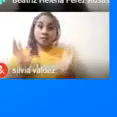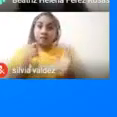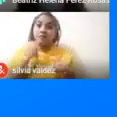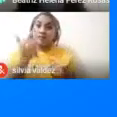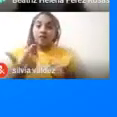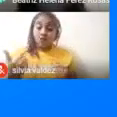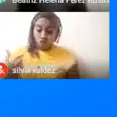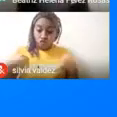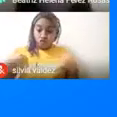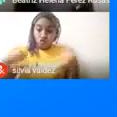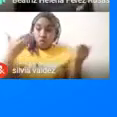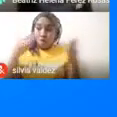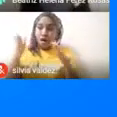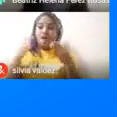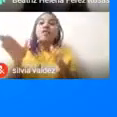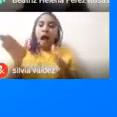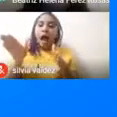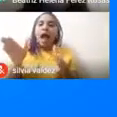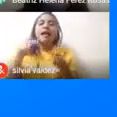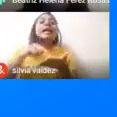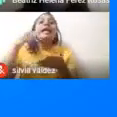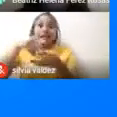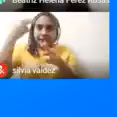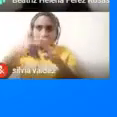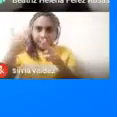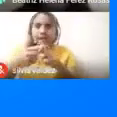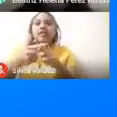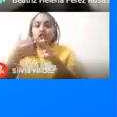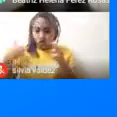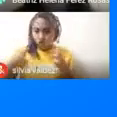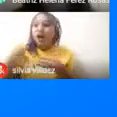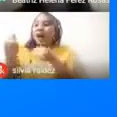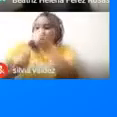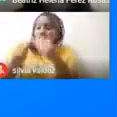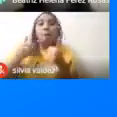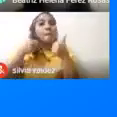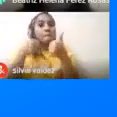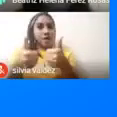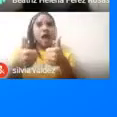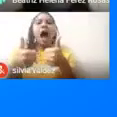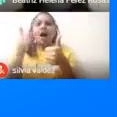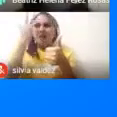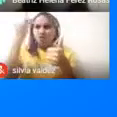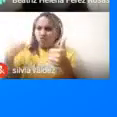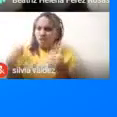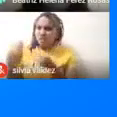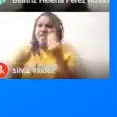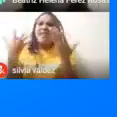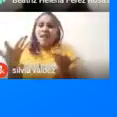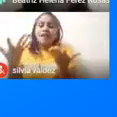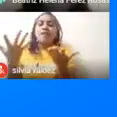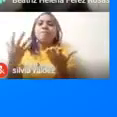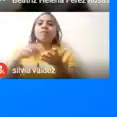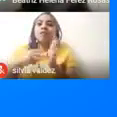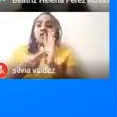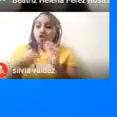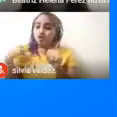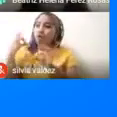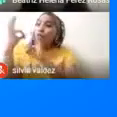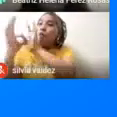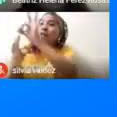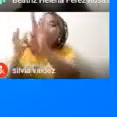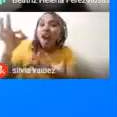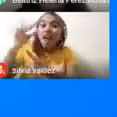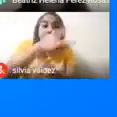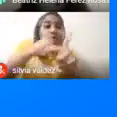que yo estoy planificando? Y eso es lo que se llama decir lo estoy haciendo bien, porque lo voy a hacer de manera sostenible, que